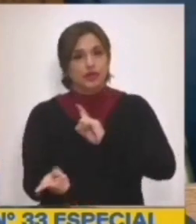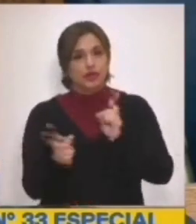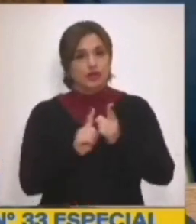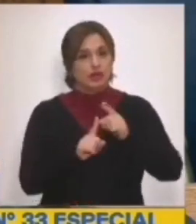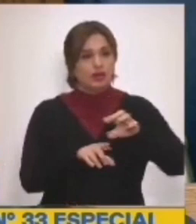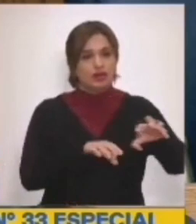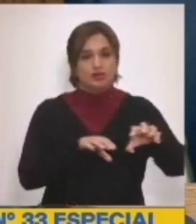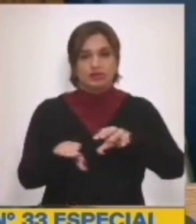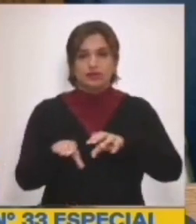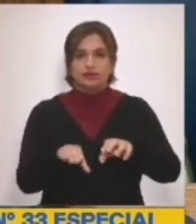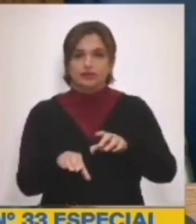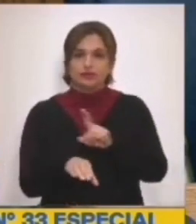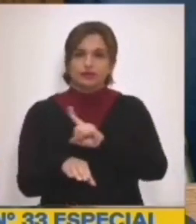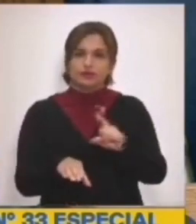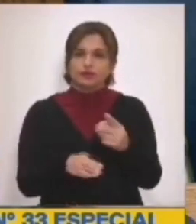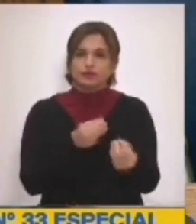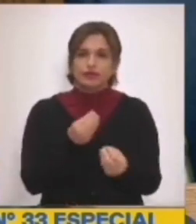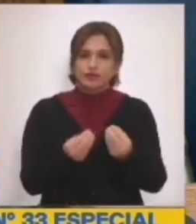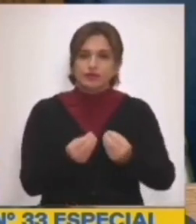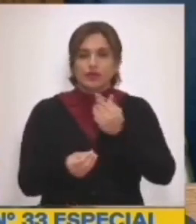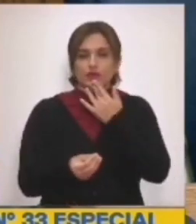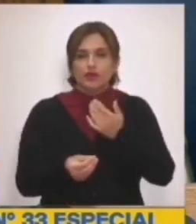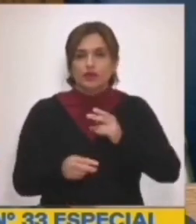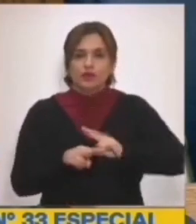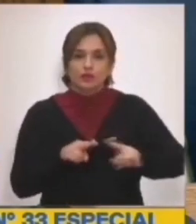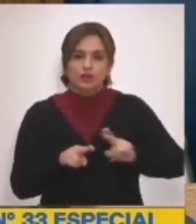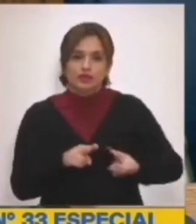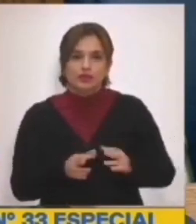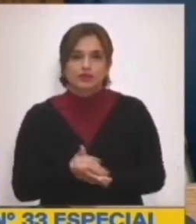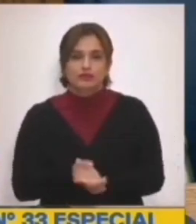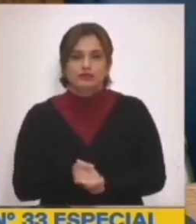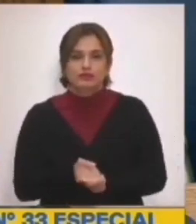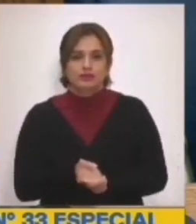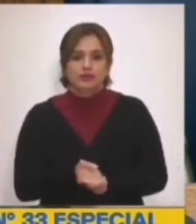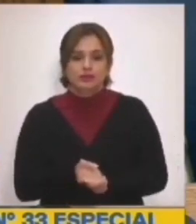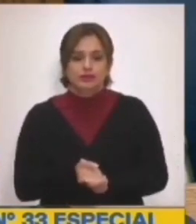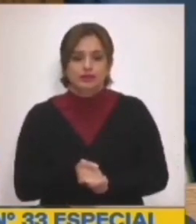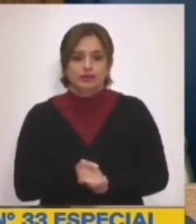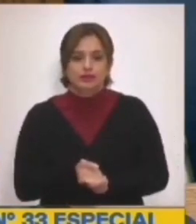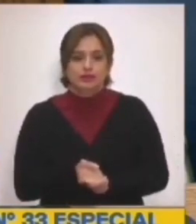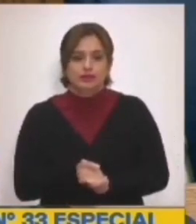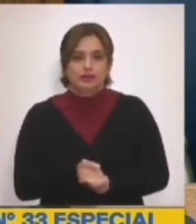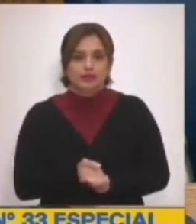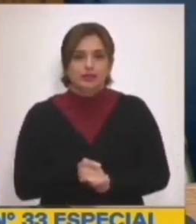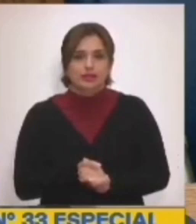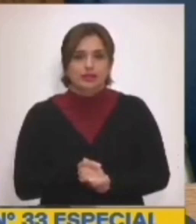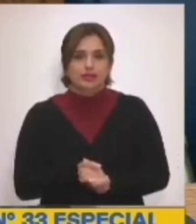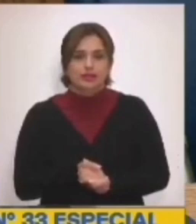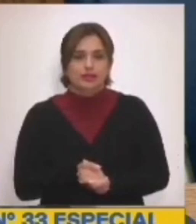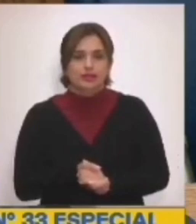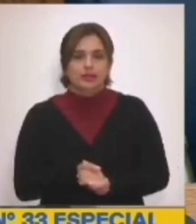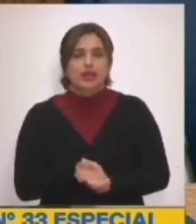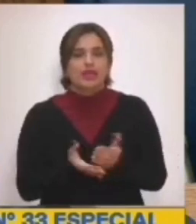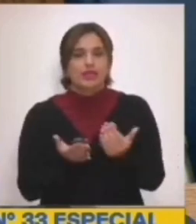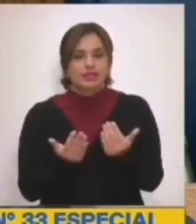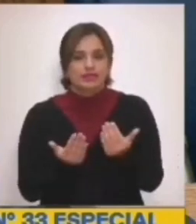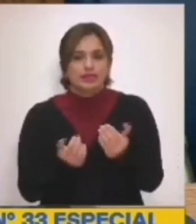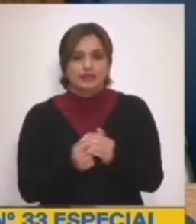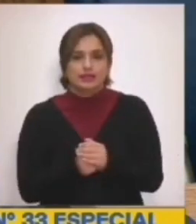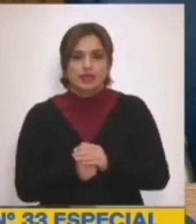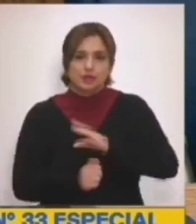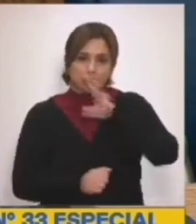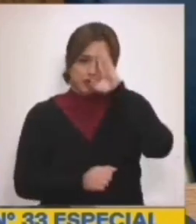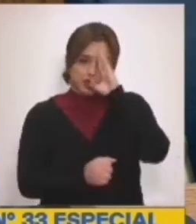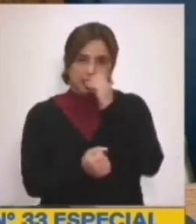dentro de la región tampoco sirve porque lo que vamos a estar haciendo es desvestir a la presencia policial de otras comunas necesitamos que